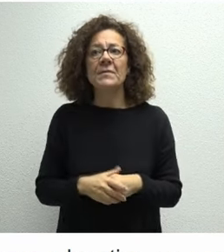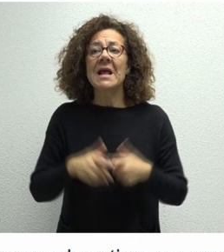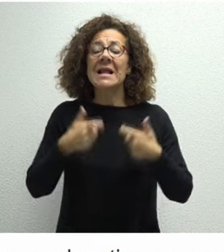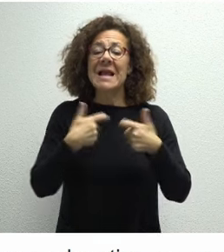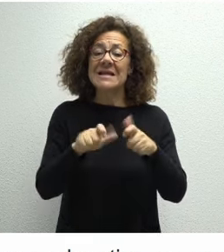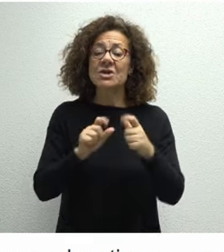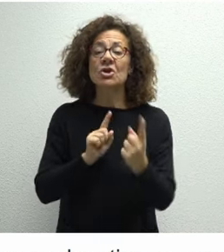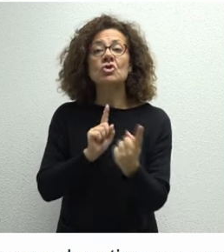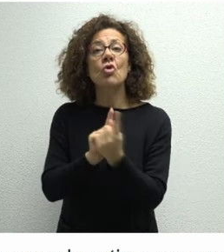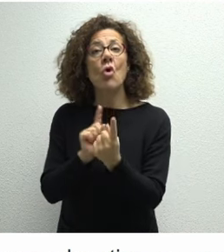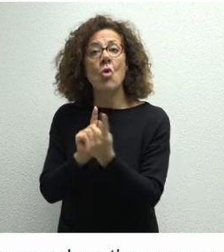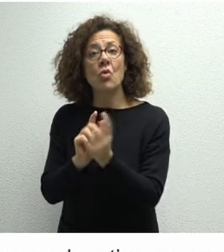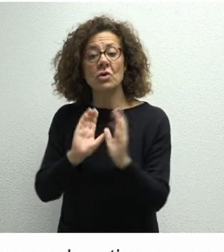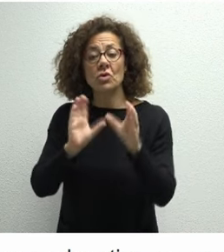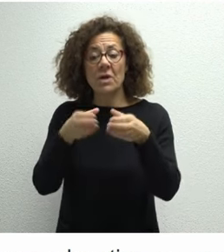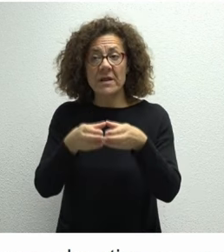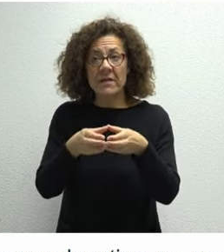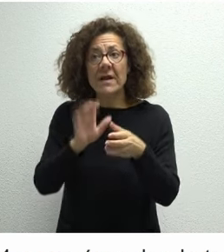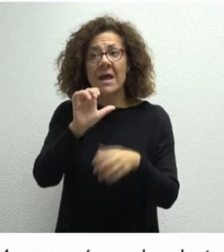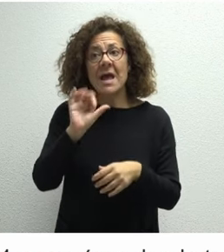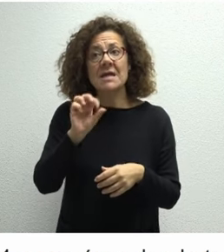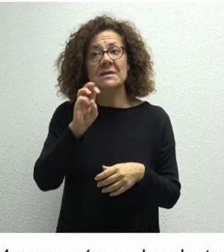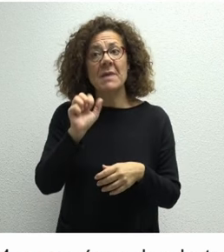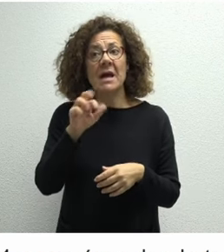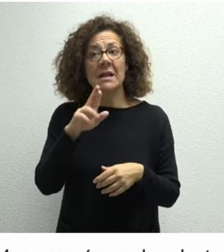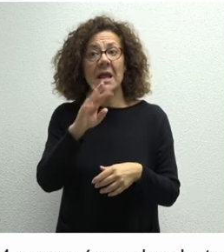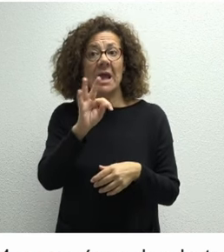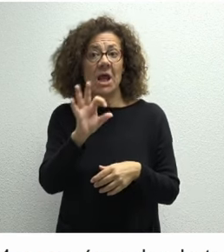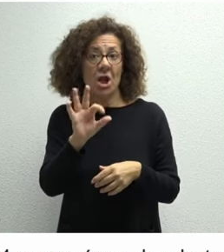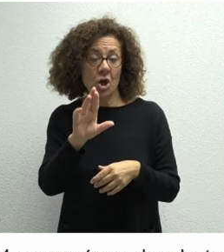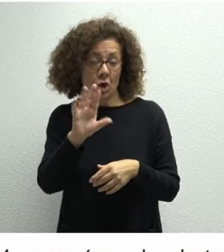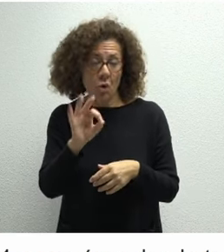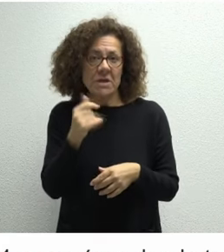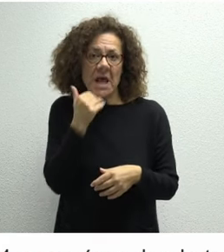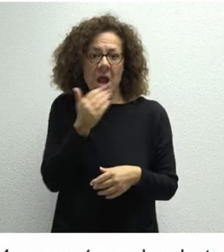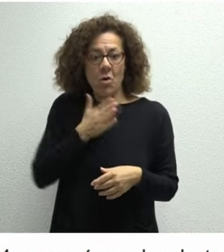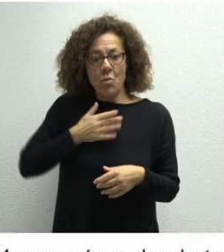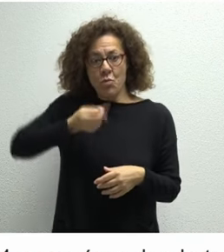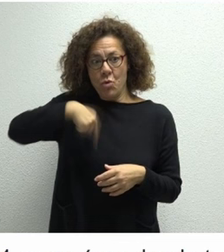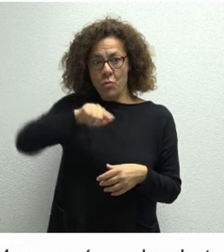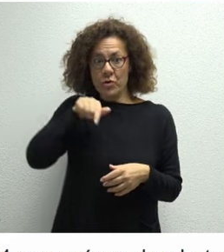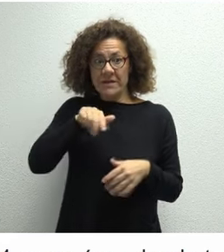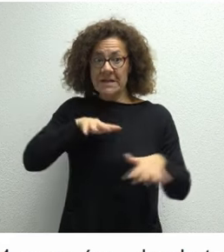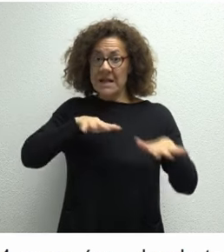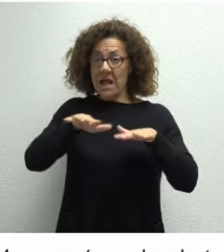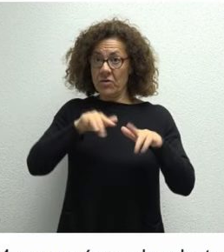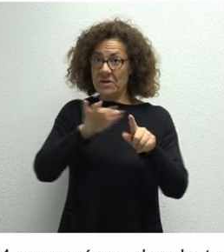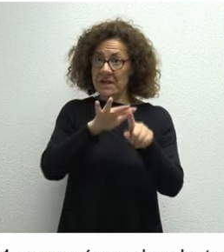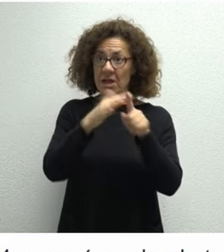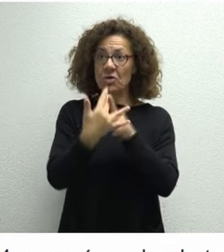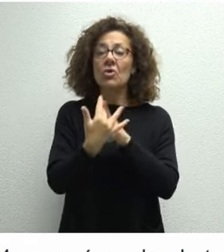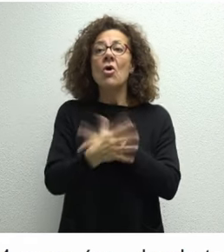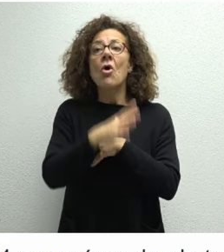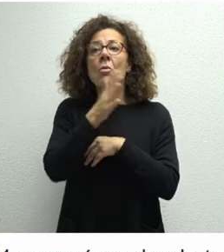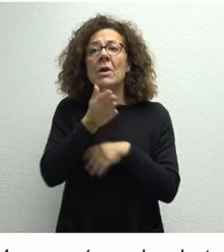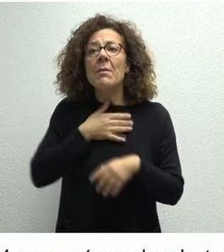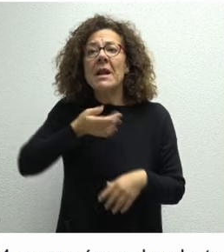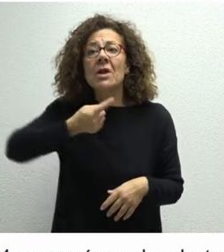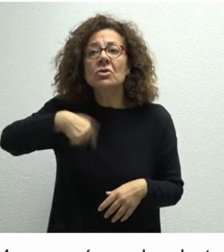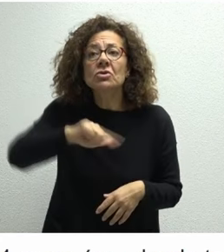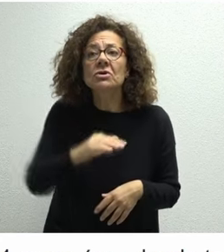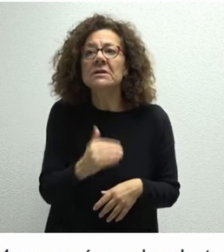conjuntas con la unidad del espartero lo lo ponemos como algo propio dentro de estas acciones del entorno porque para nosotros